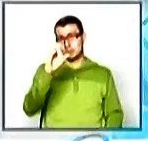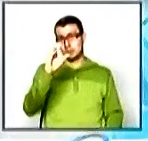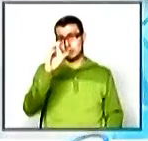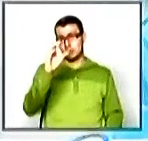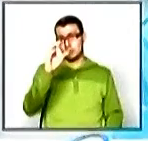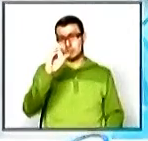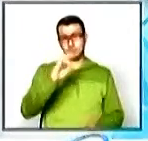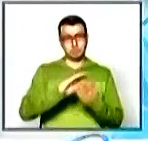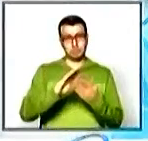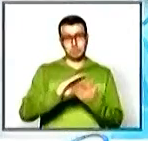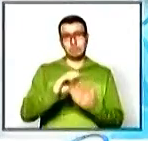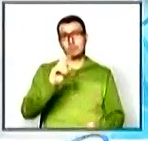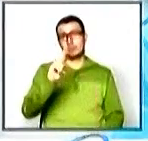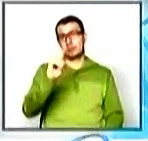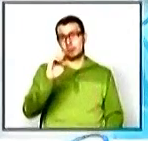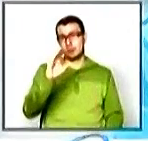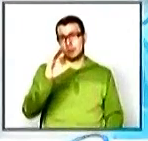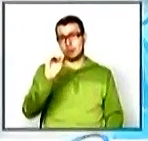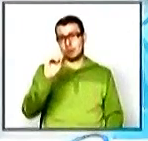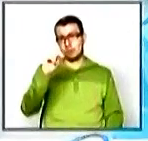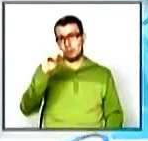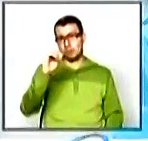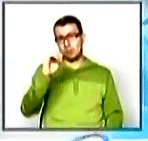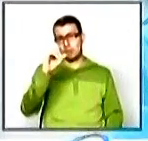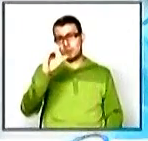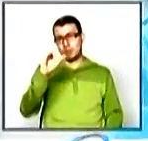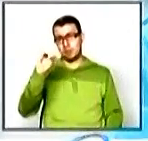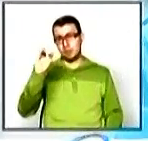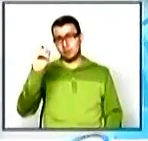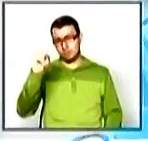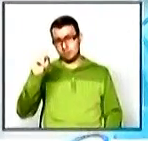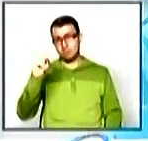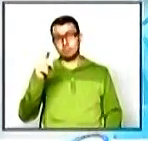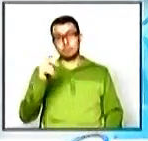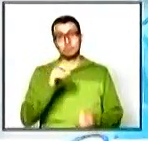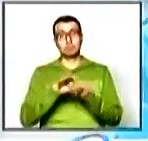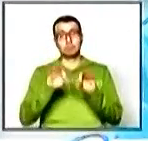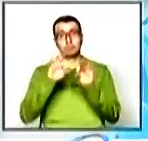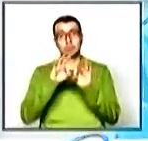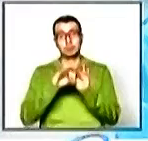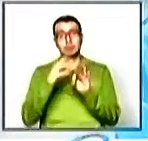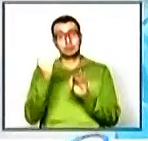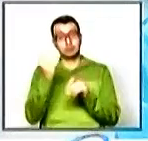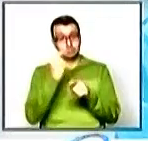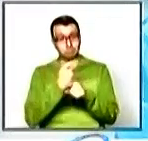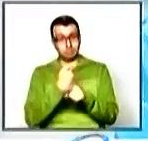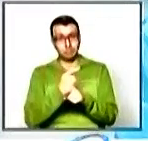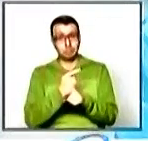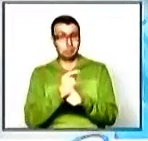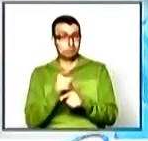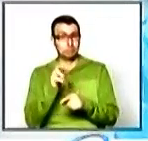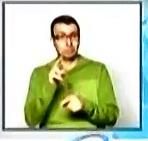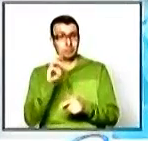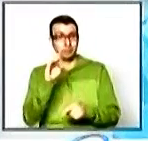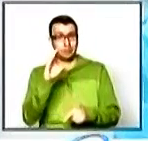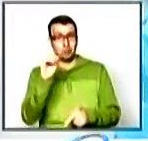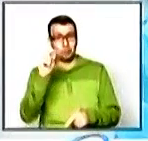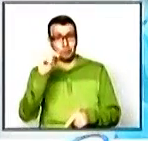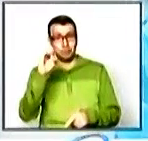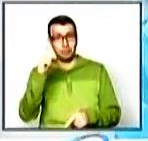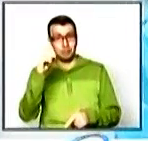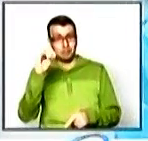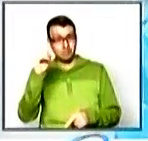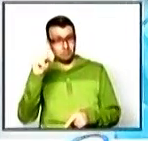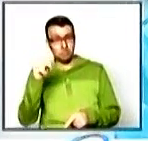frecuencias diferentes de energía que son un poco más elevadas a las terapias convencionales que la bioenergética ha venido planteando. La terapia